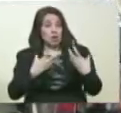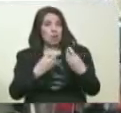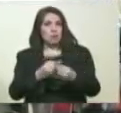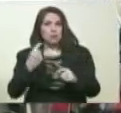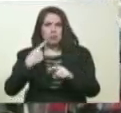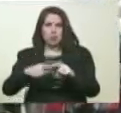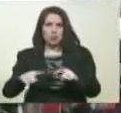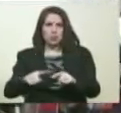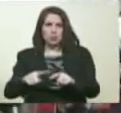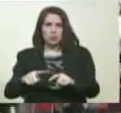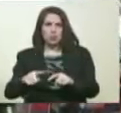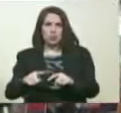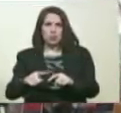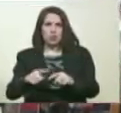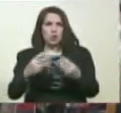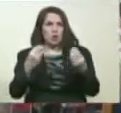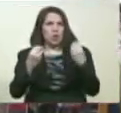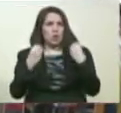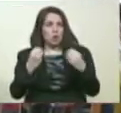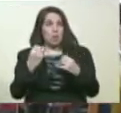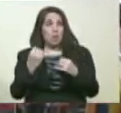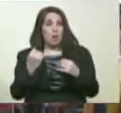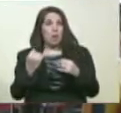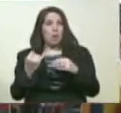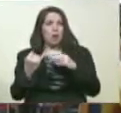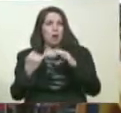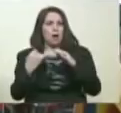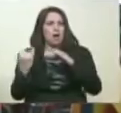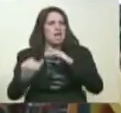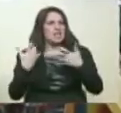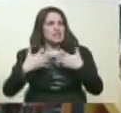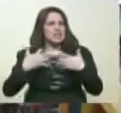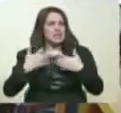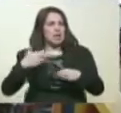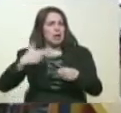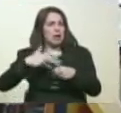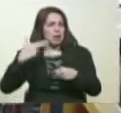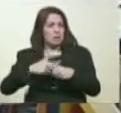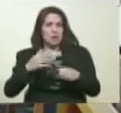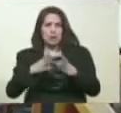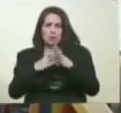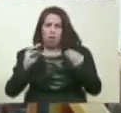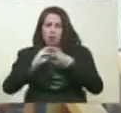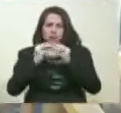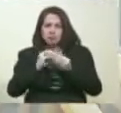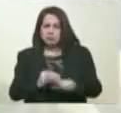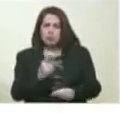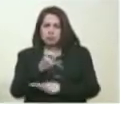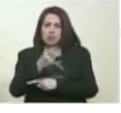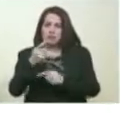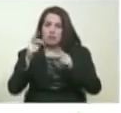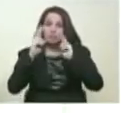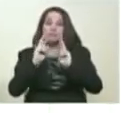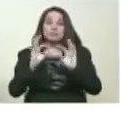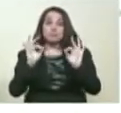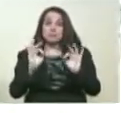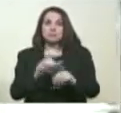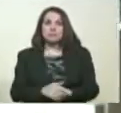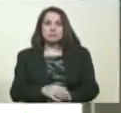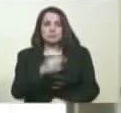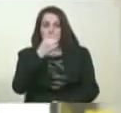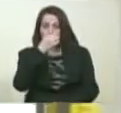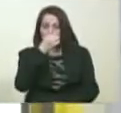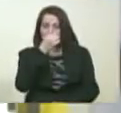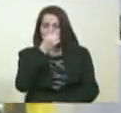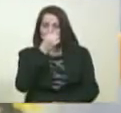Conglomerado Nacional Industrial Petrolero, el INTEVET, para hacer todos los trámites como se deben. Excelente, pero además multiplicar las líneas